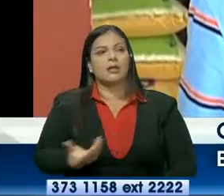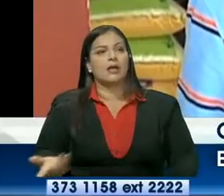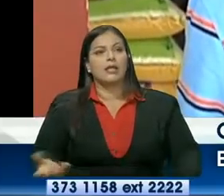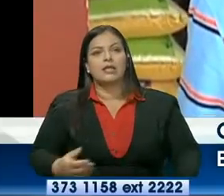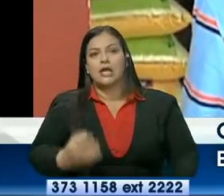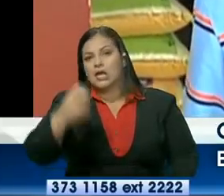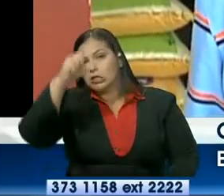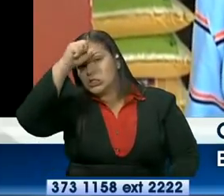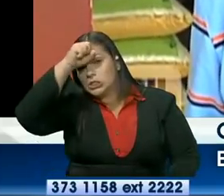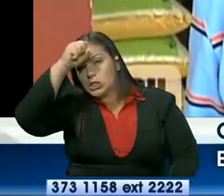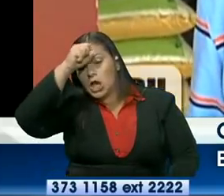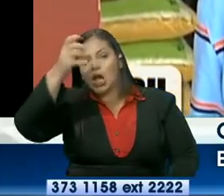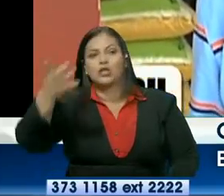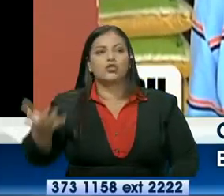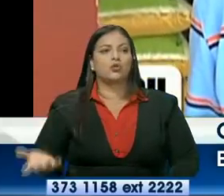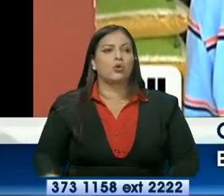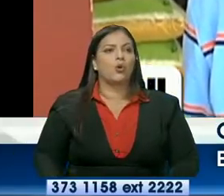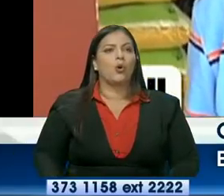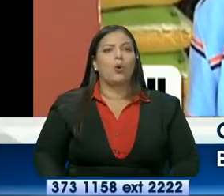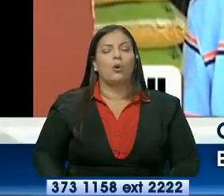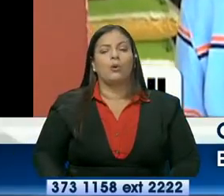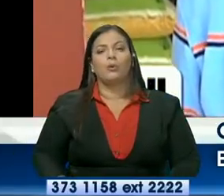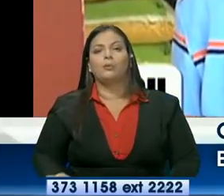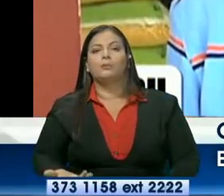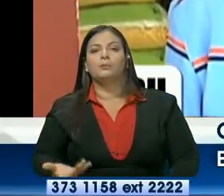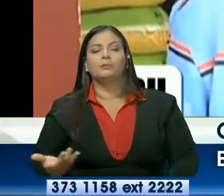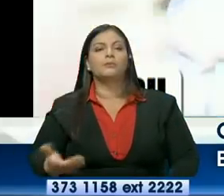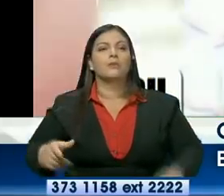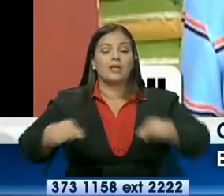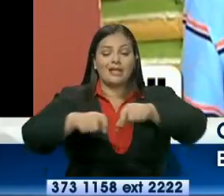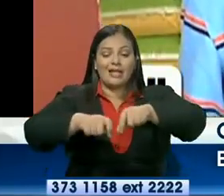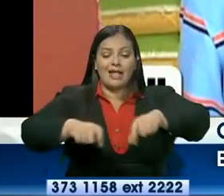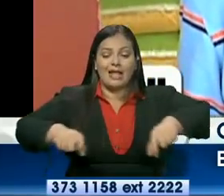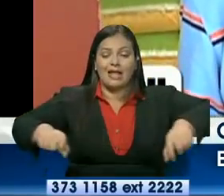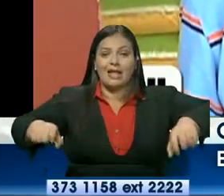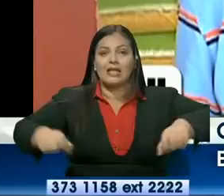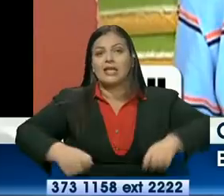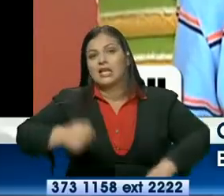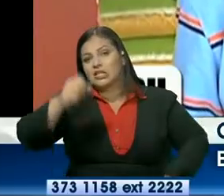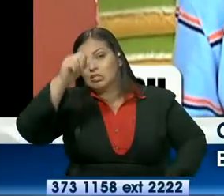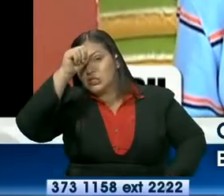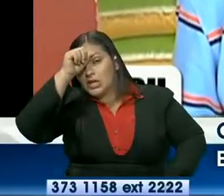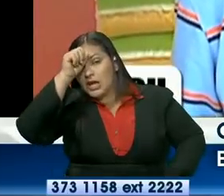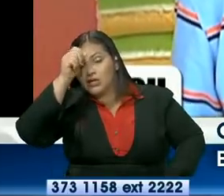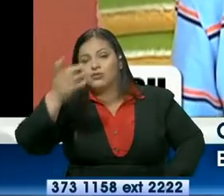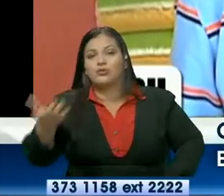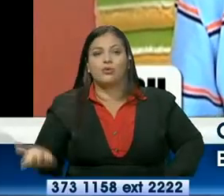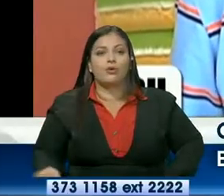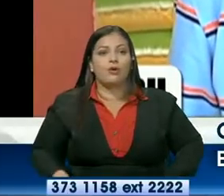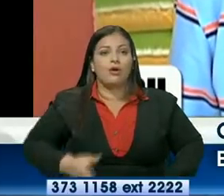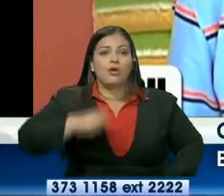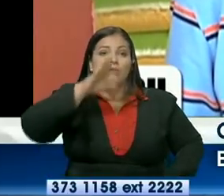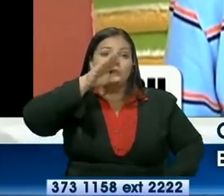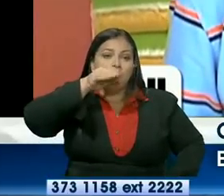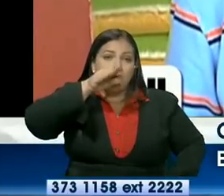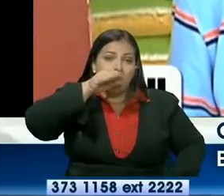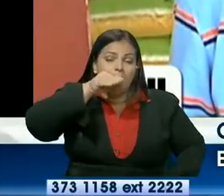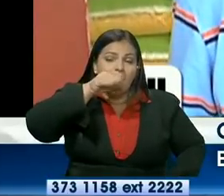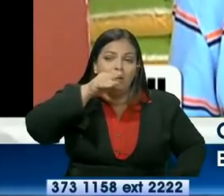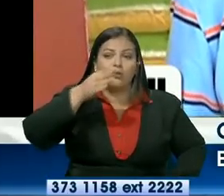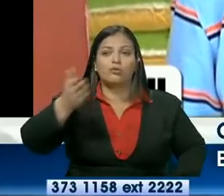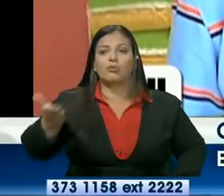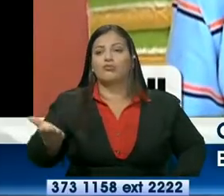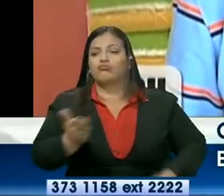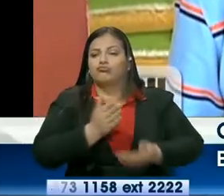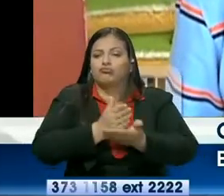fritada, el caldo de manguera, seco de pato, de los cuales le esperamos que todos vengan,